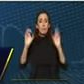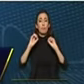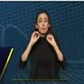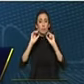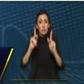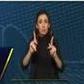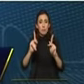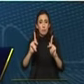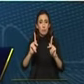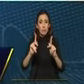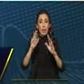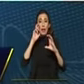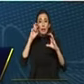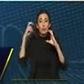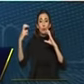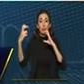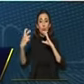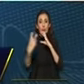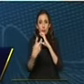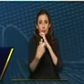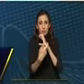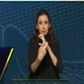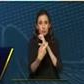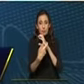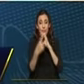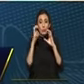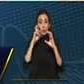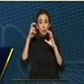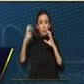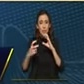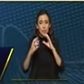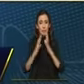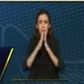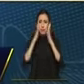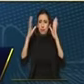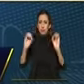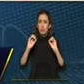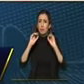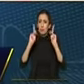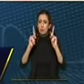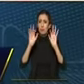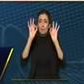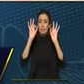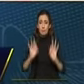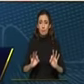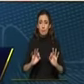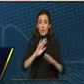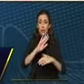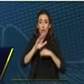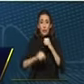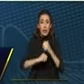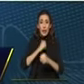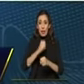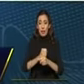oportunidades de trabajo, el turismo. Con grandes oportunidades de trabajo, digo, con un promedio anual